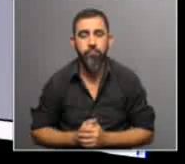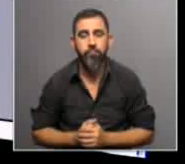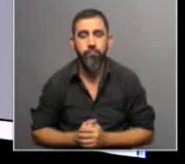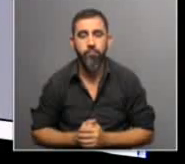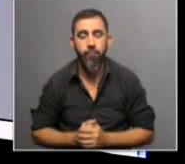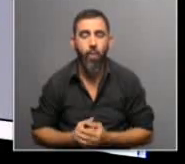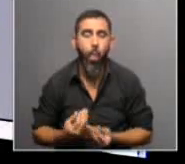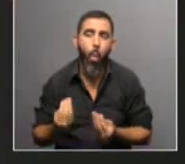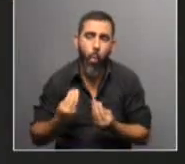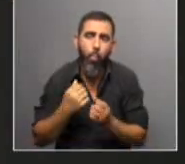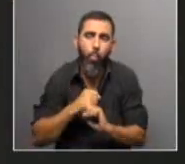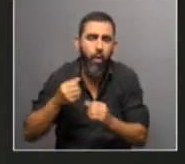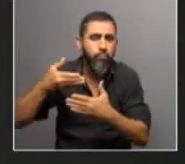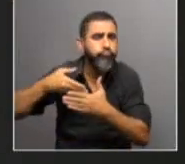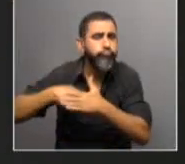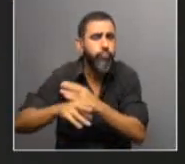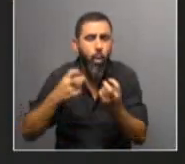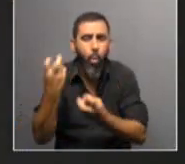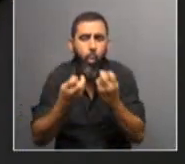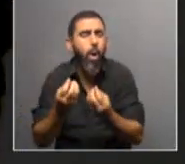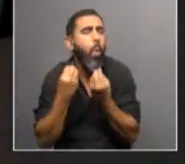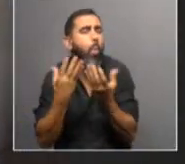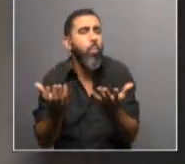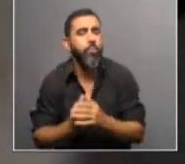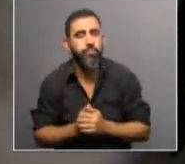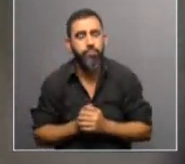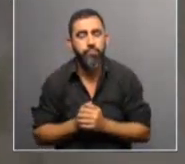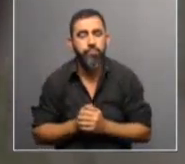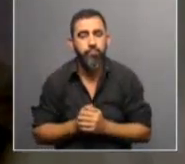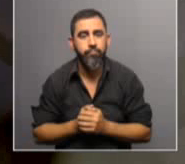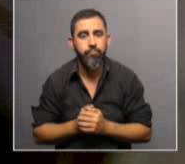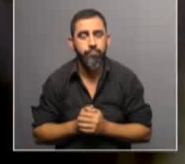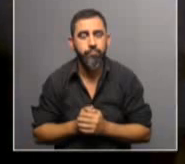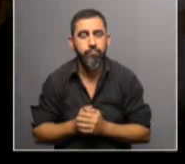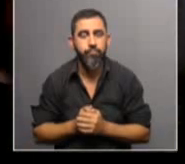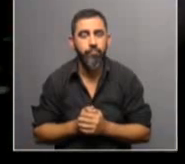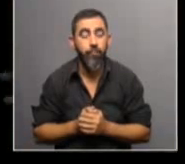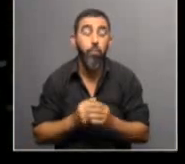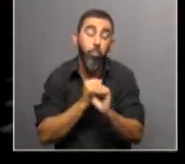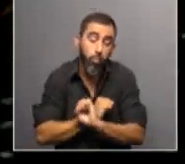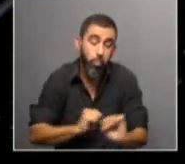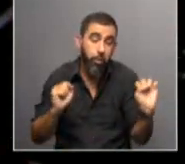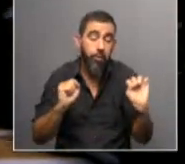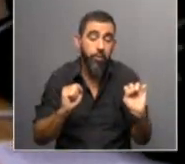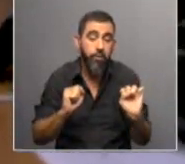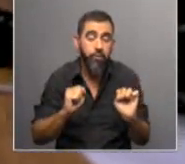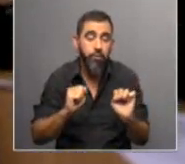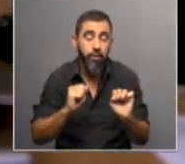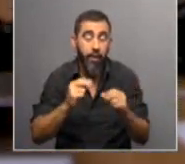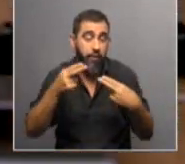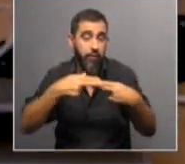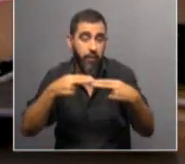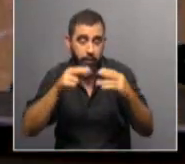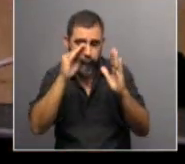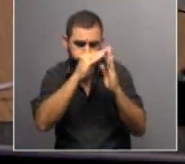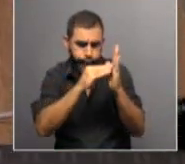¿Y cómo podemos acceder a este archivo fotográfico? Bueno, podemos acceder a través del catálogo en línea, que